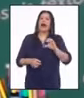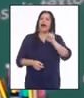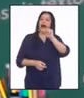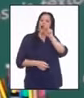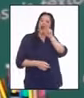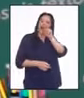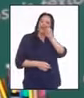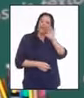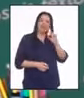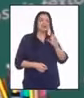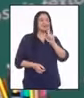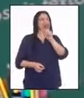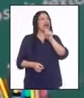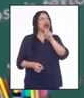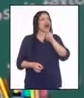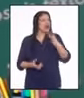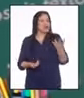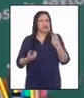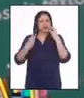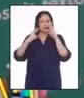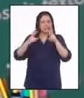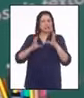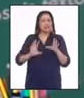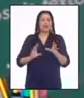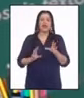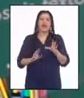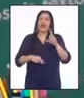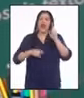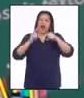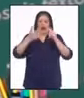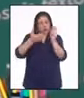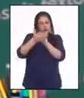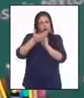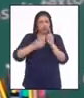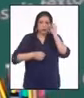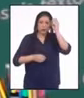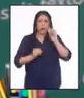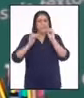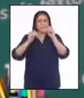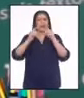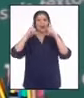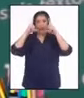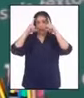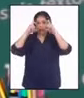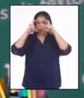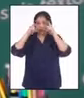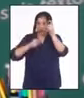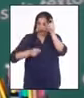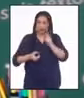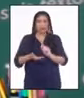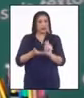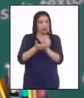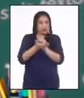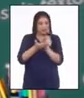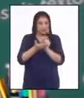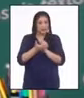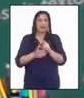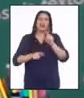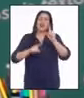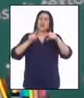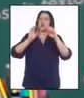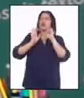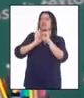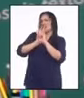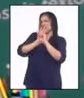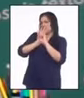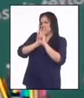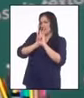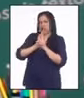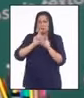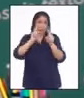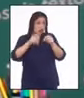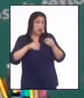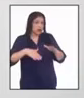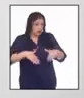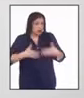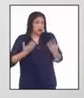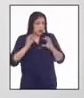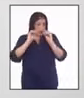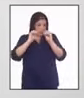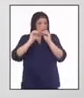algunos artículos de opinión llevan la foto del autor y algunas imágenes que acompañan el artículo. Pregunta si se puede hacer